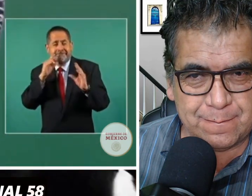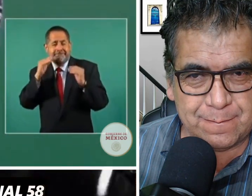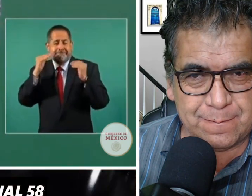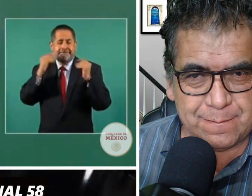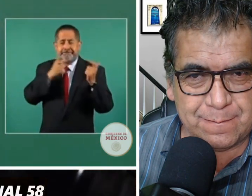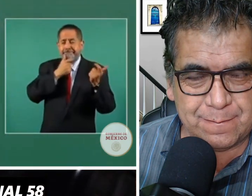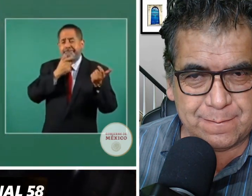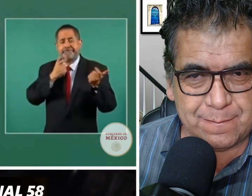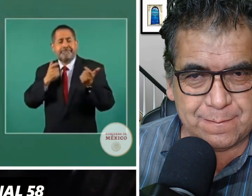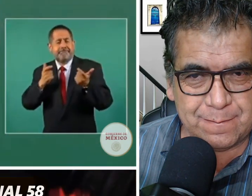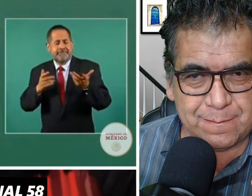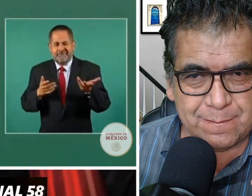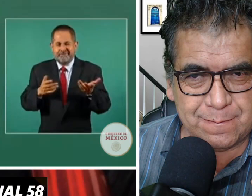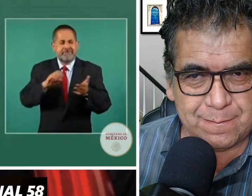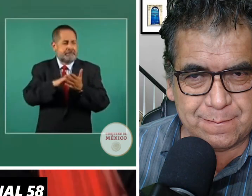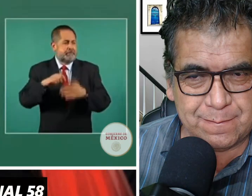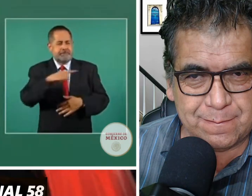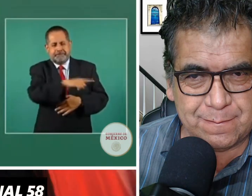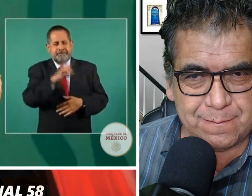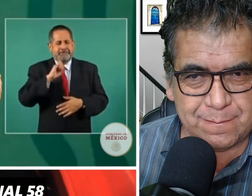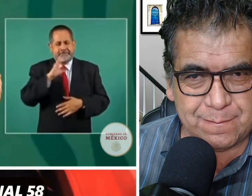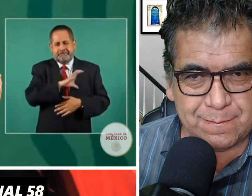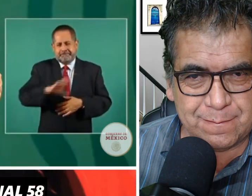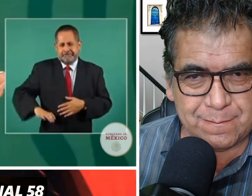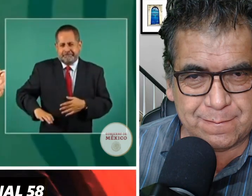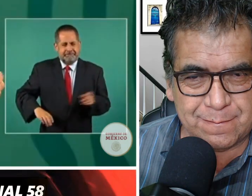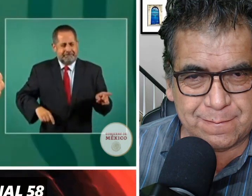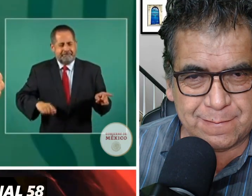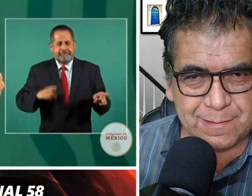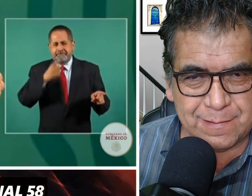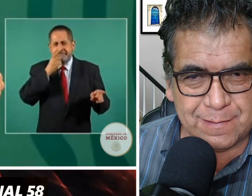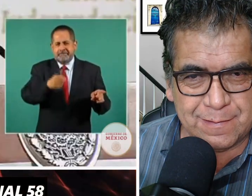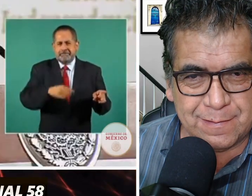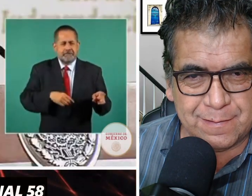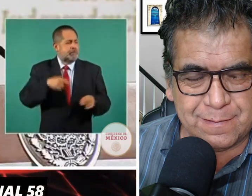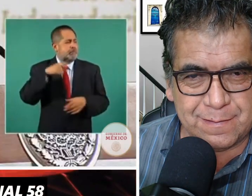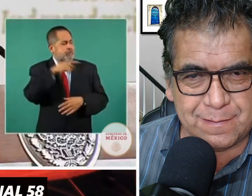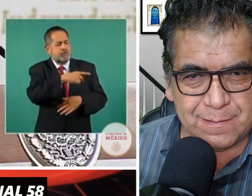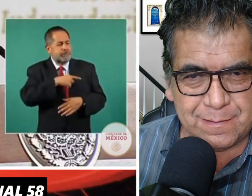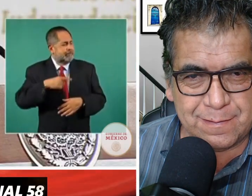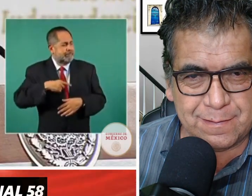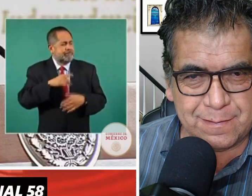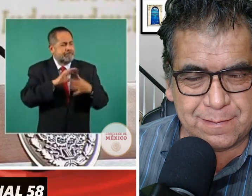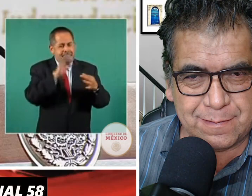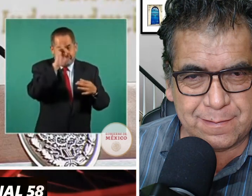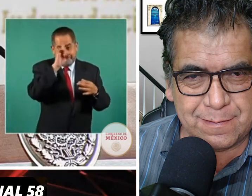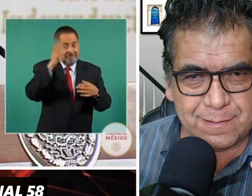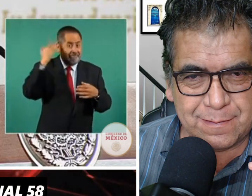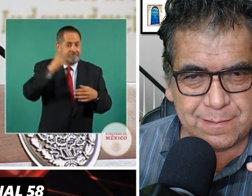una candidata que le dijeron que se riera y se riera y se riera y se riera siempre,